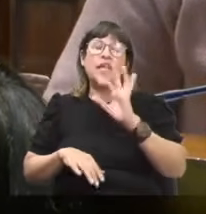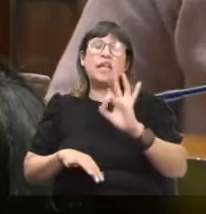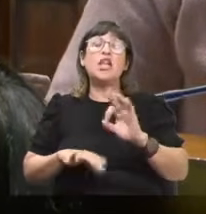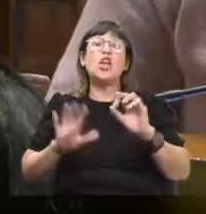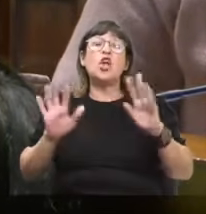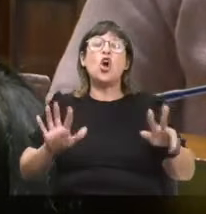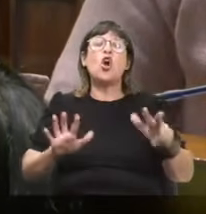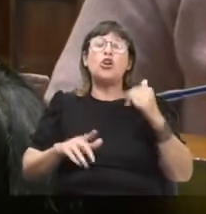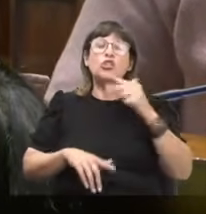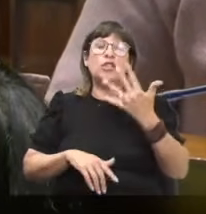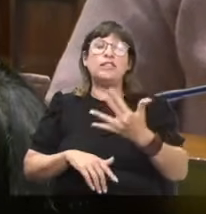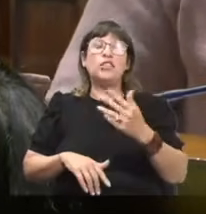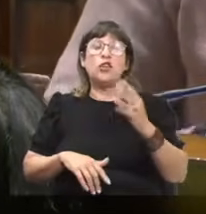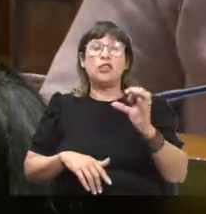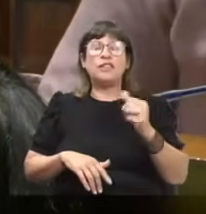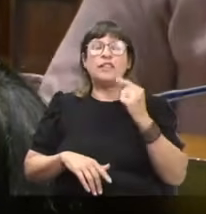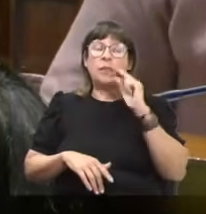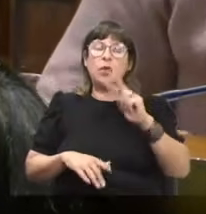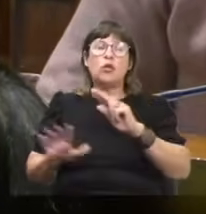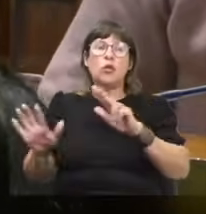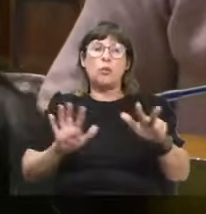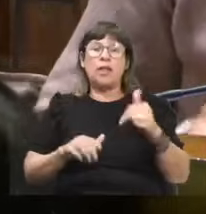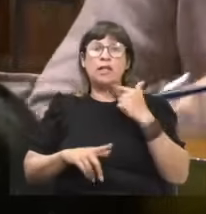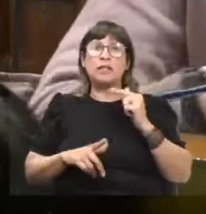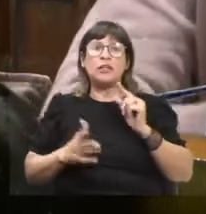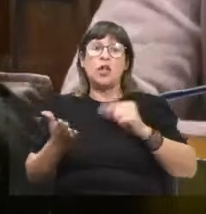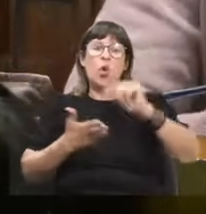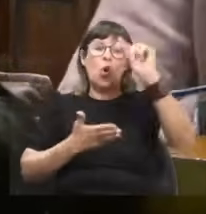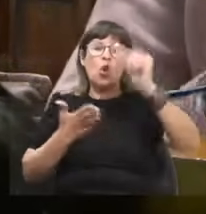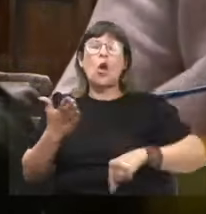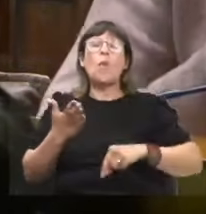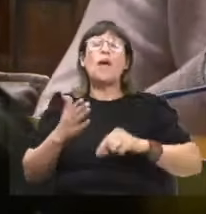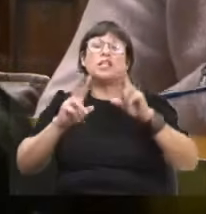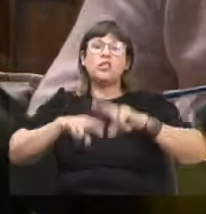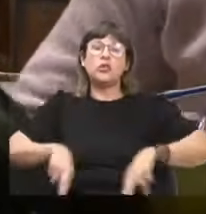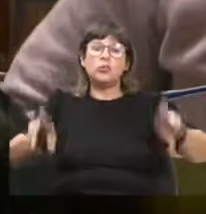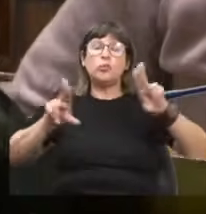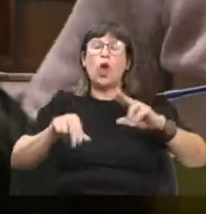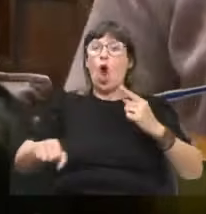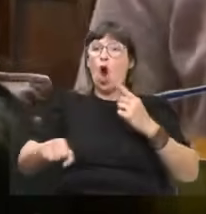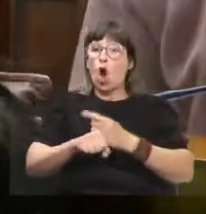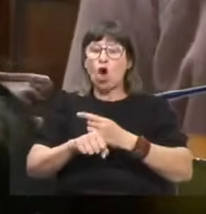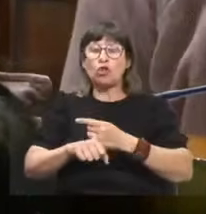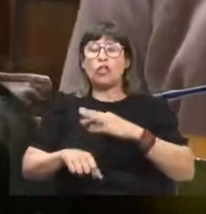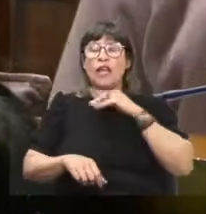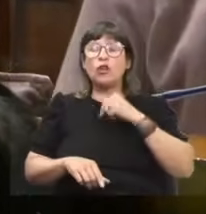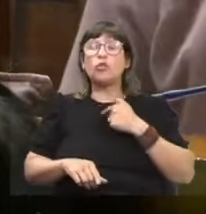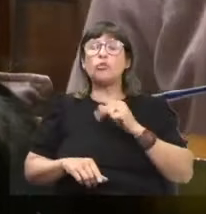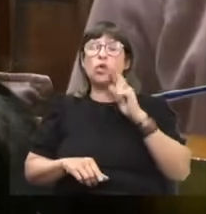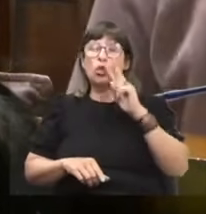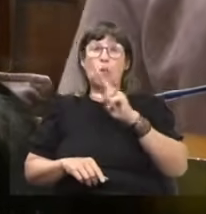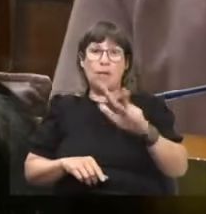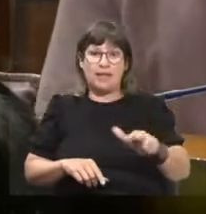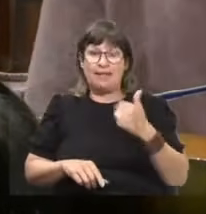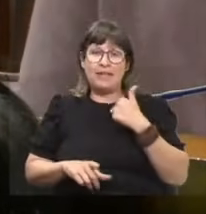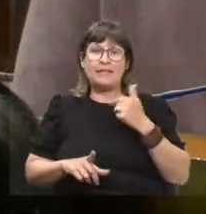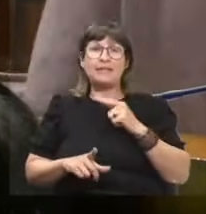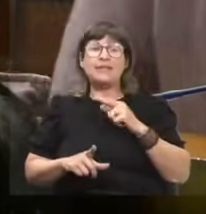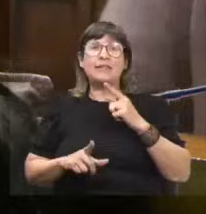del 2008. Convención de las Naciones Unidas contra la Corrupción del 2003, ratificada por Ley